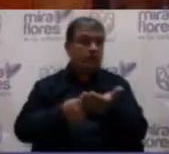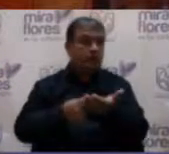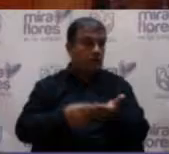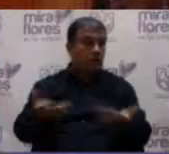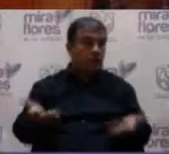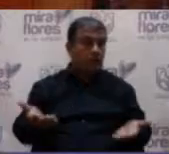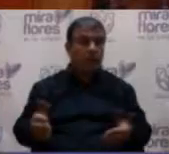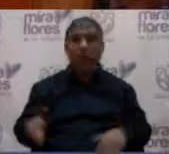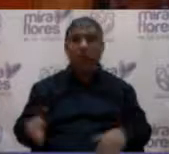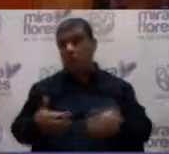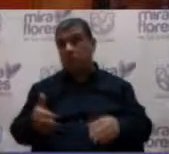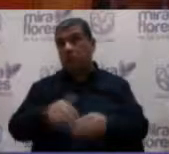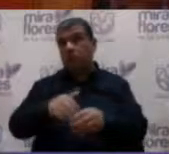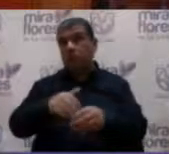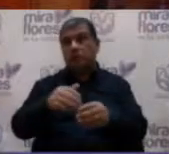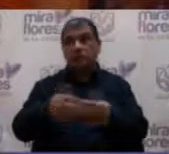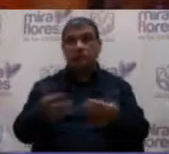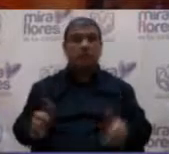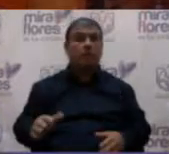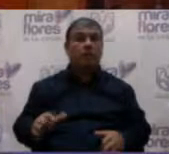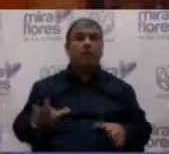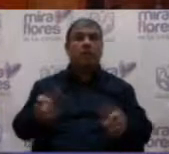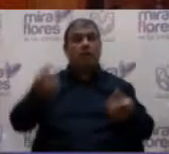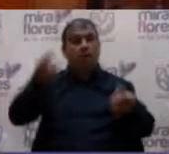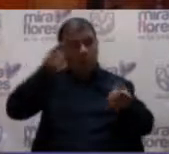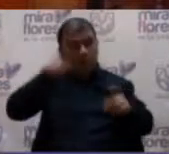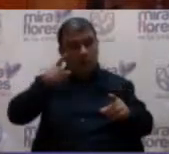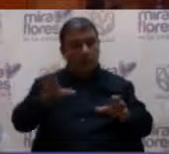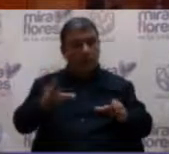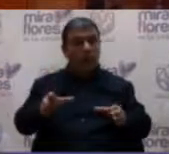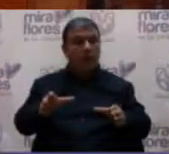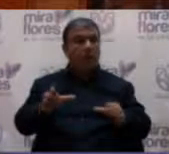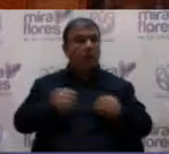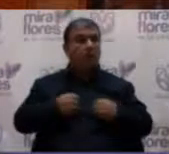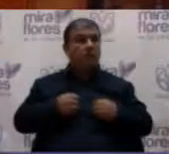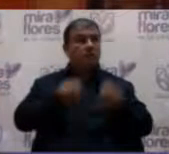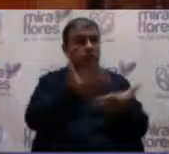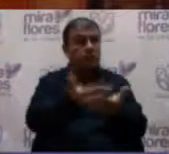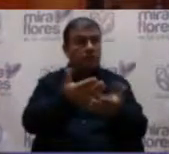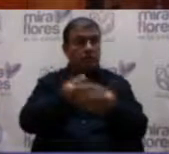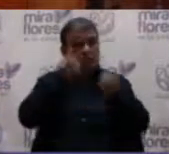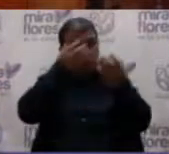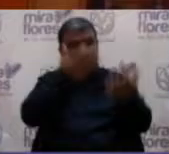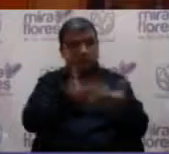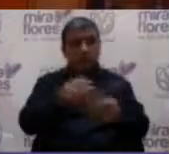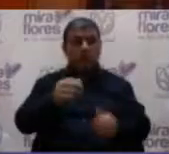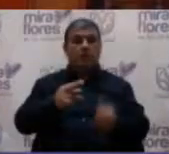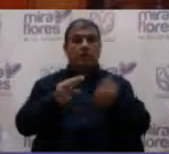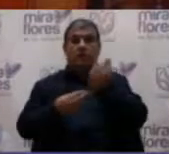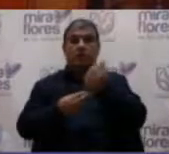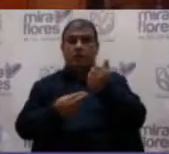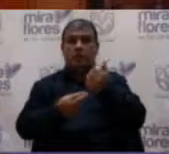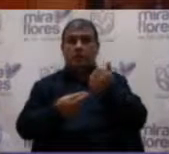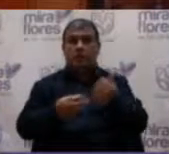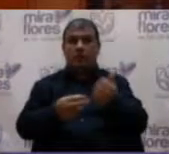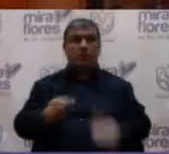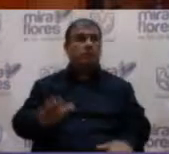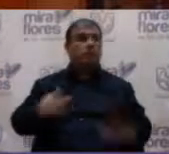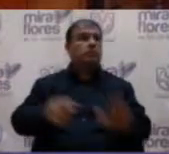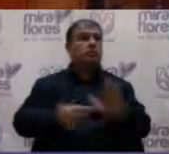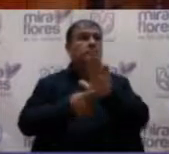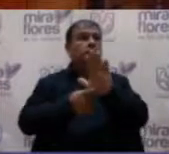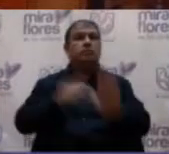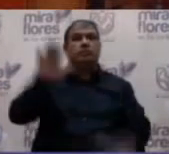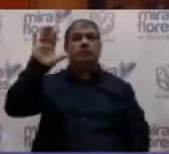esto a votación. Aquellos miembros del Consejo que estén a favor de que se le entregue esta información al señor Souza Locio, si van a expresar un